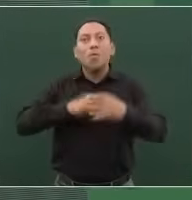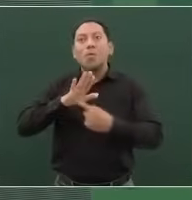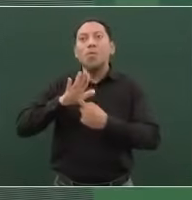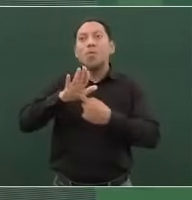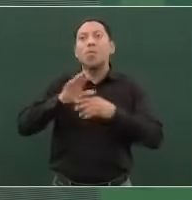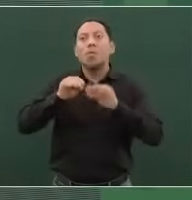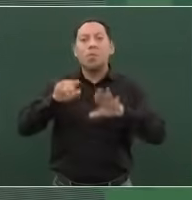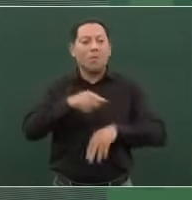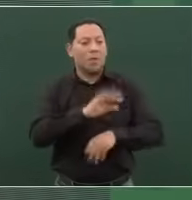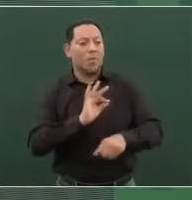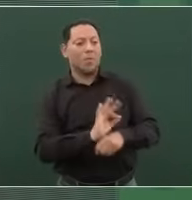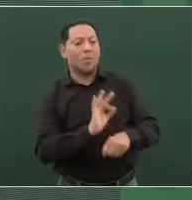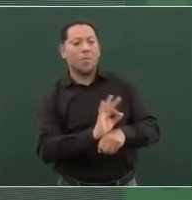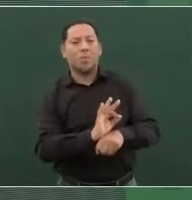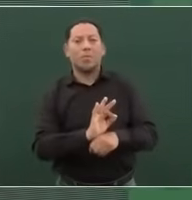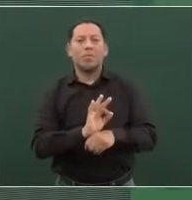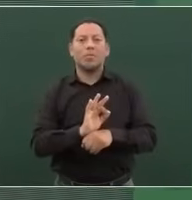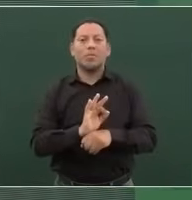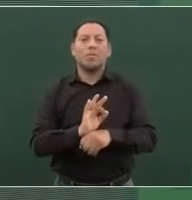Por eso